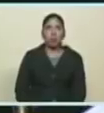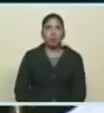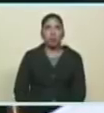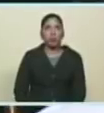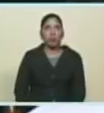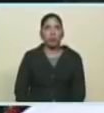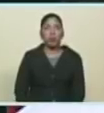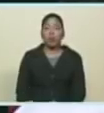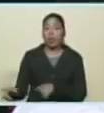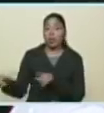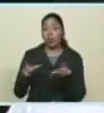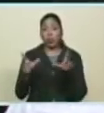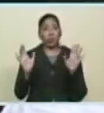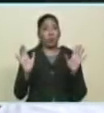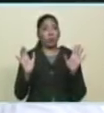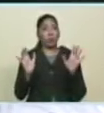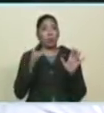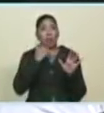¿Estamos listos?